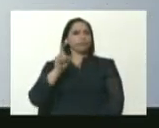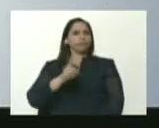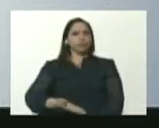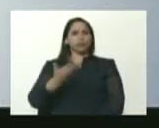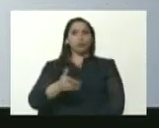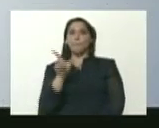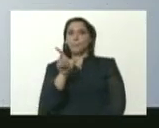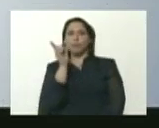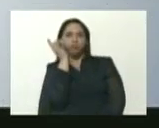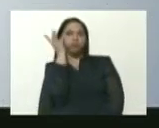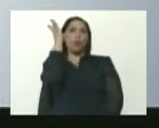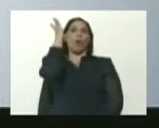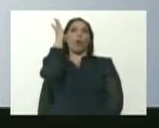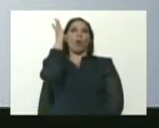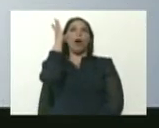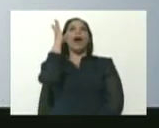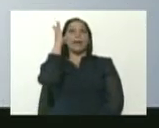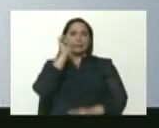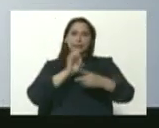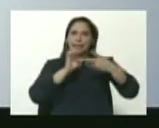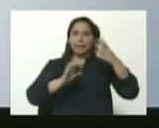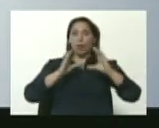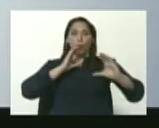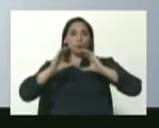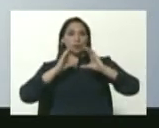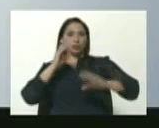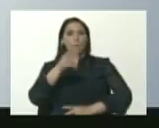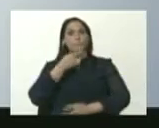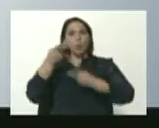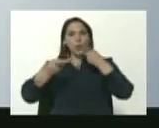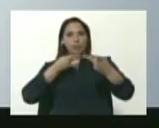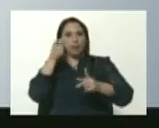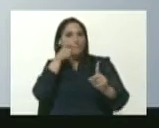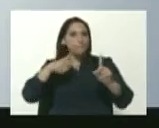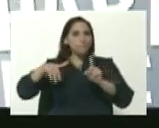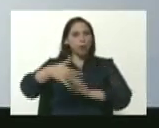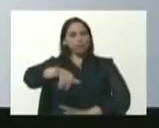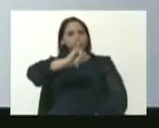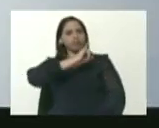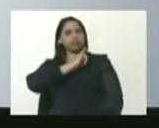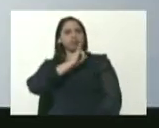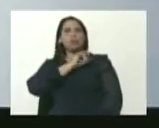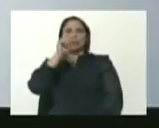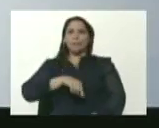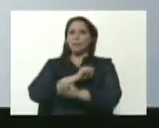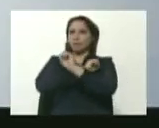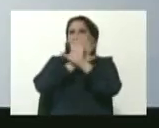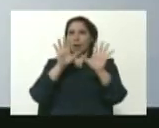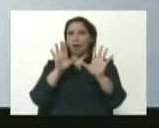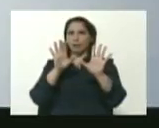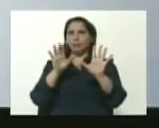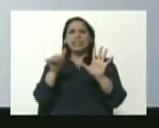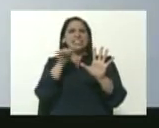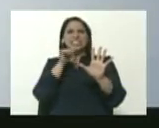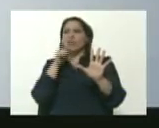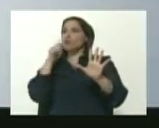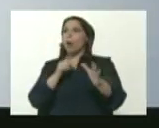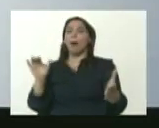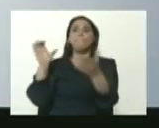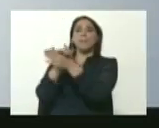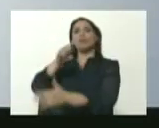PSUV cree una estrategia de comunicación política para el pueblo. Identifique con claridad quién es su enemigo